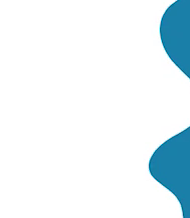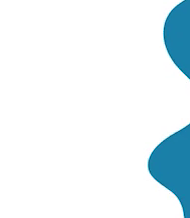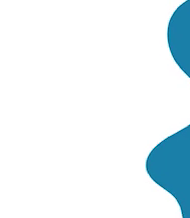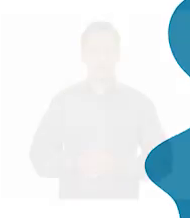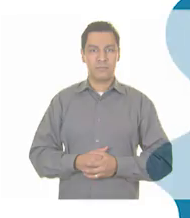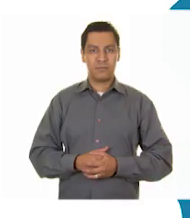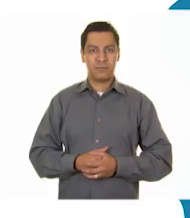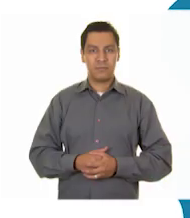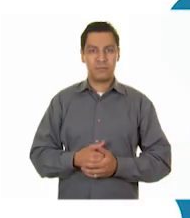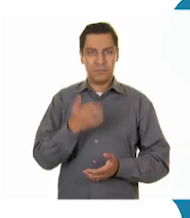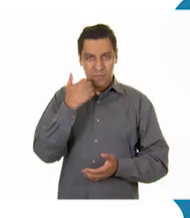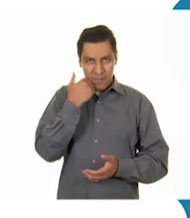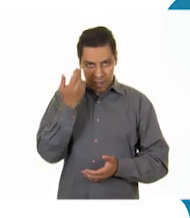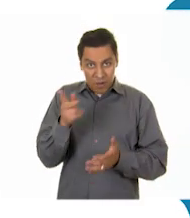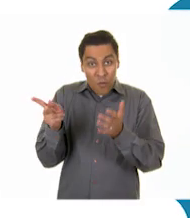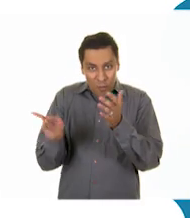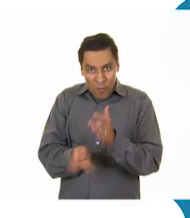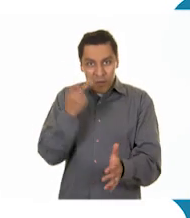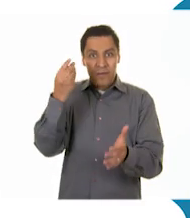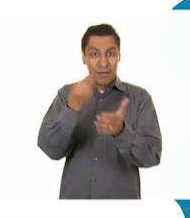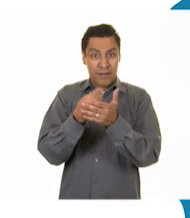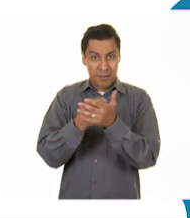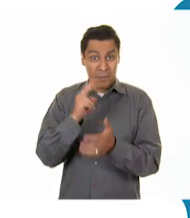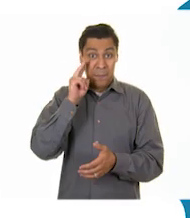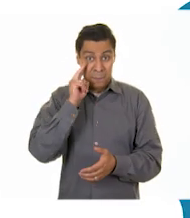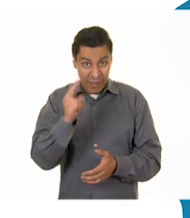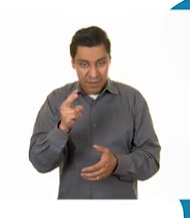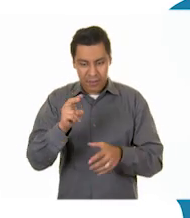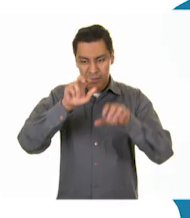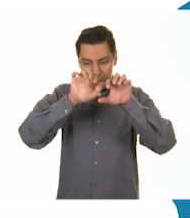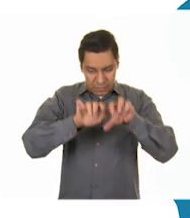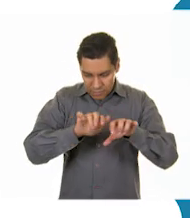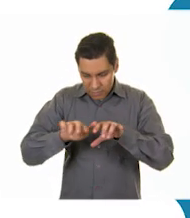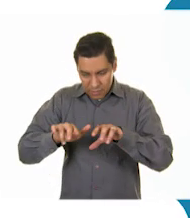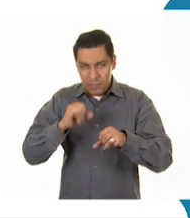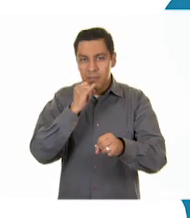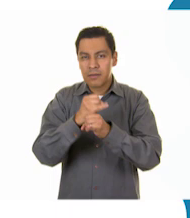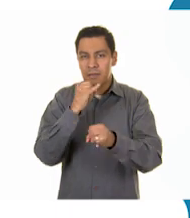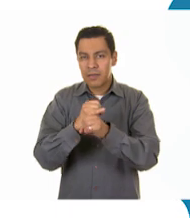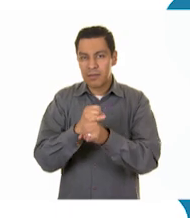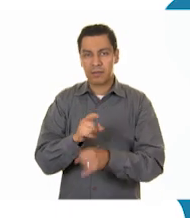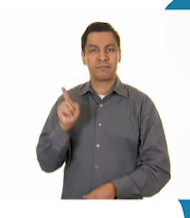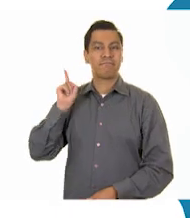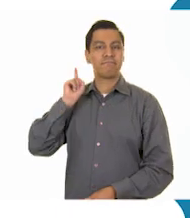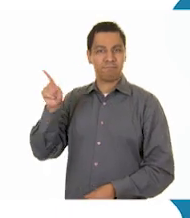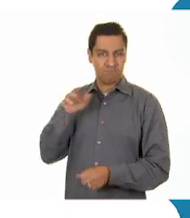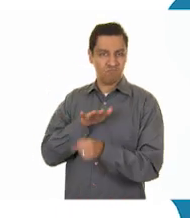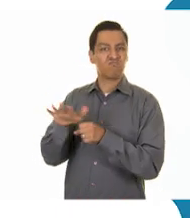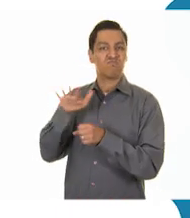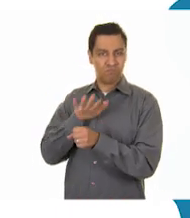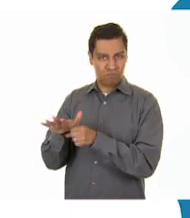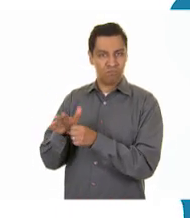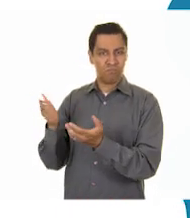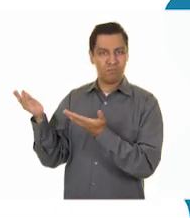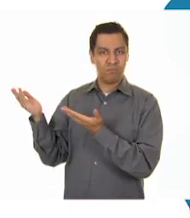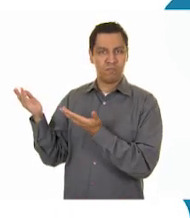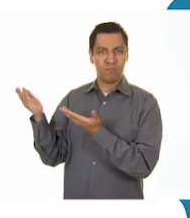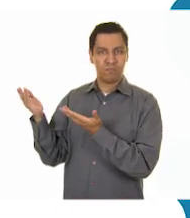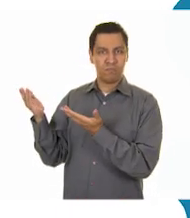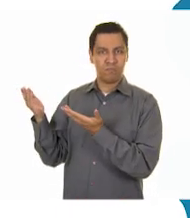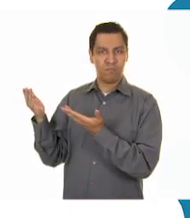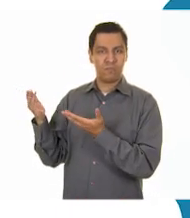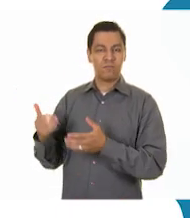si quieres volver a ver los programas de aprende en casa los puedes encontrar en la siguiente liga aprende en casa